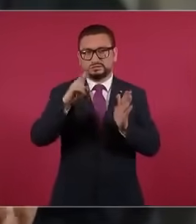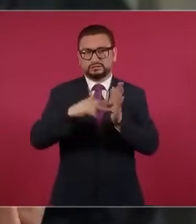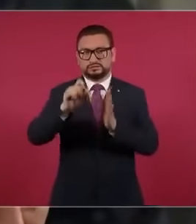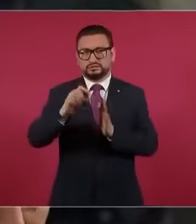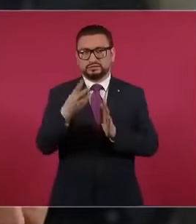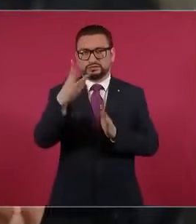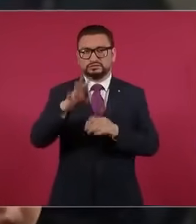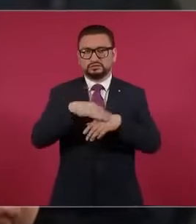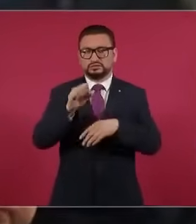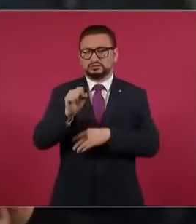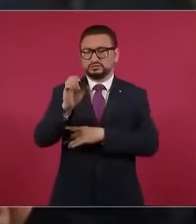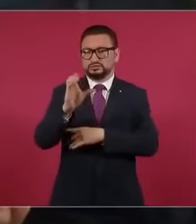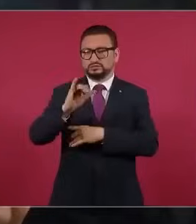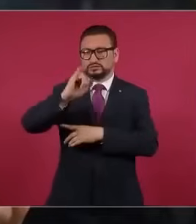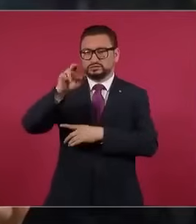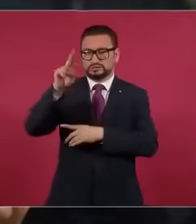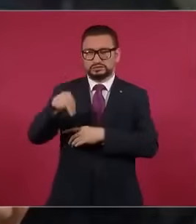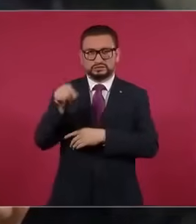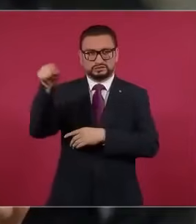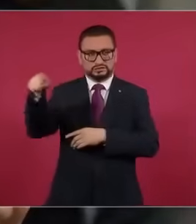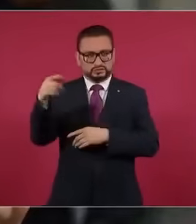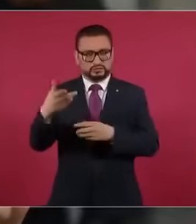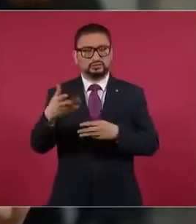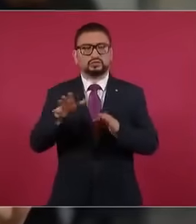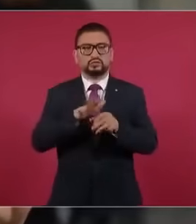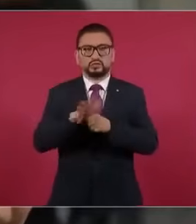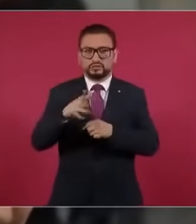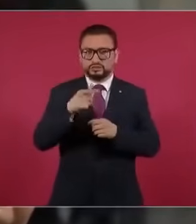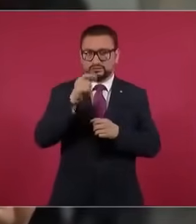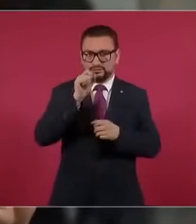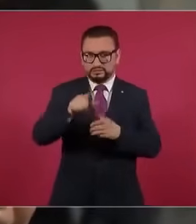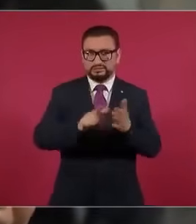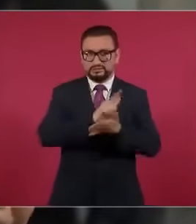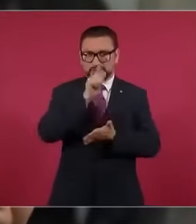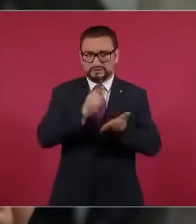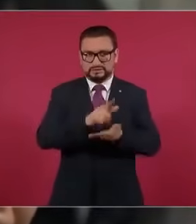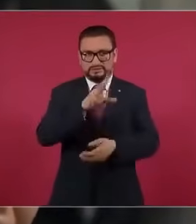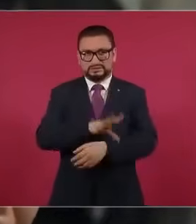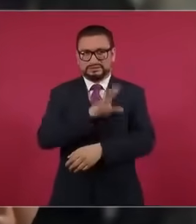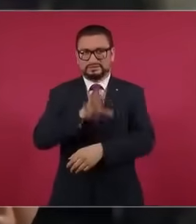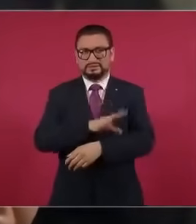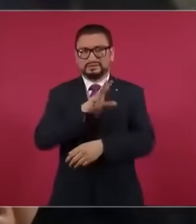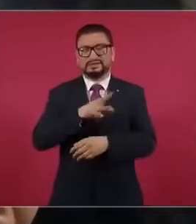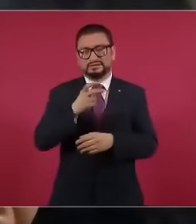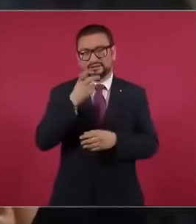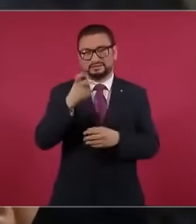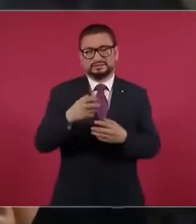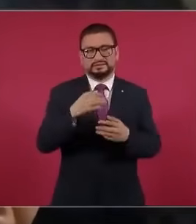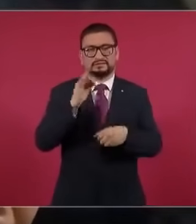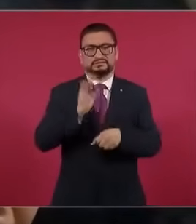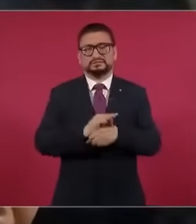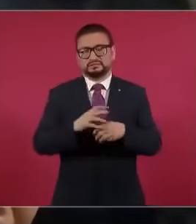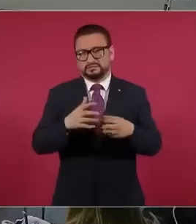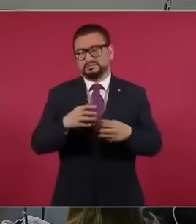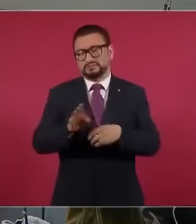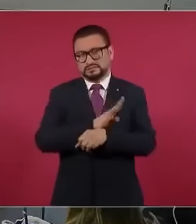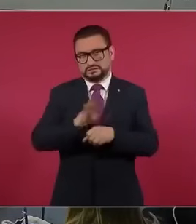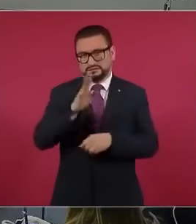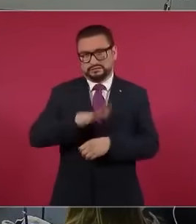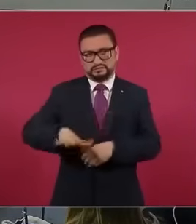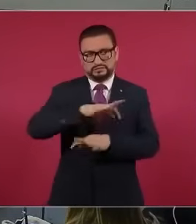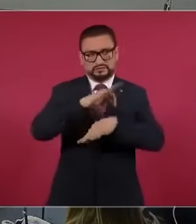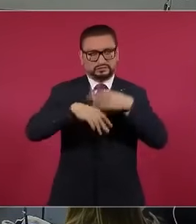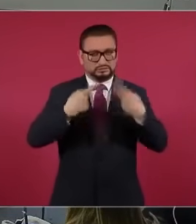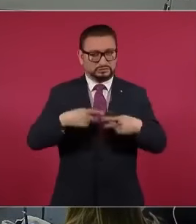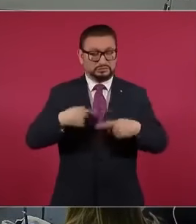parte de la Suprema Corte de Justicia de la Nación, entre ellas la ley de la industria eléctrica que pues tanto iba a beneficiar al pueblo de